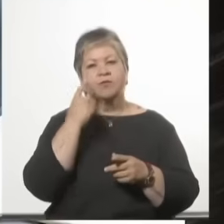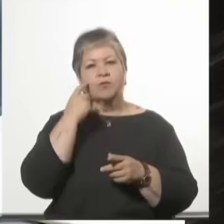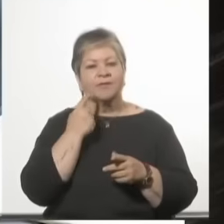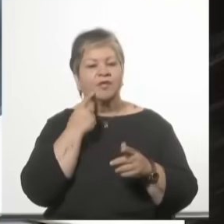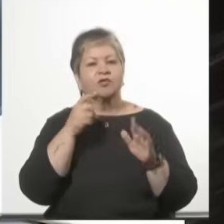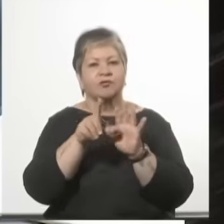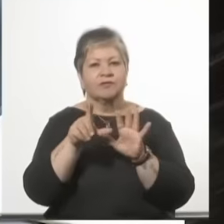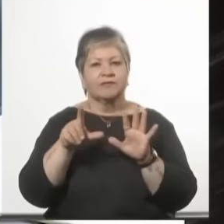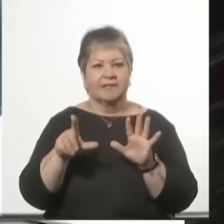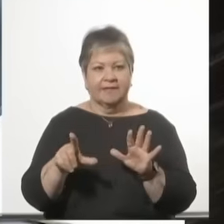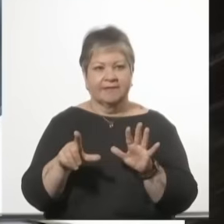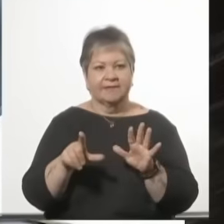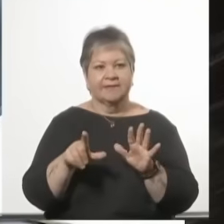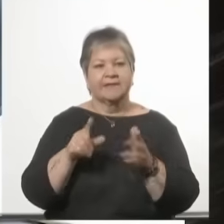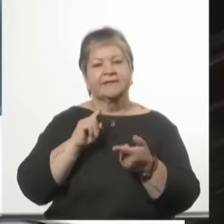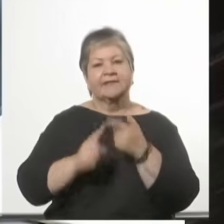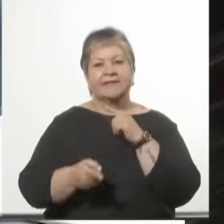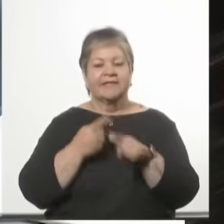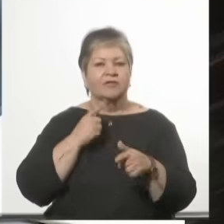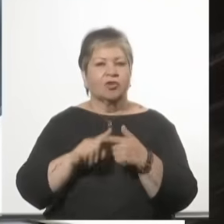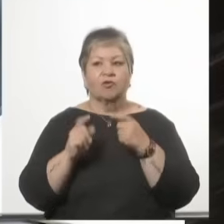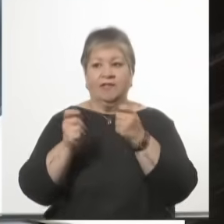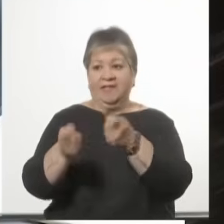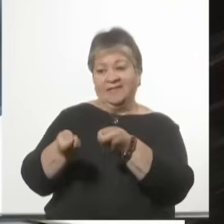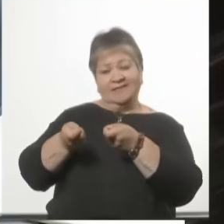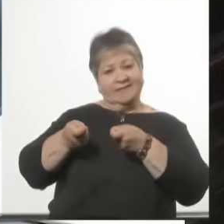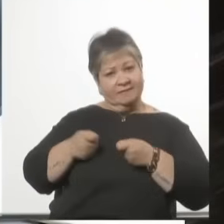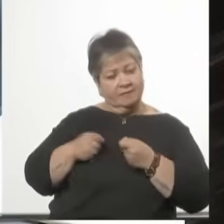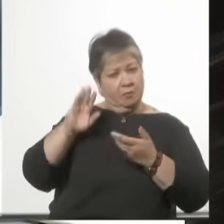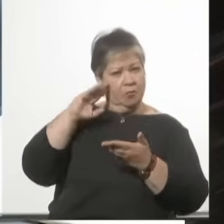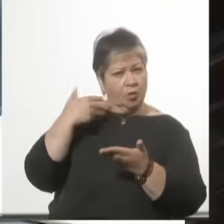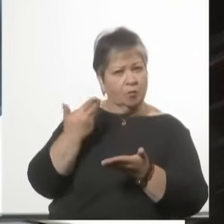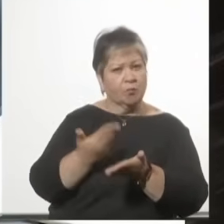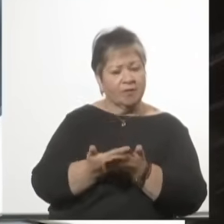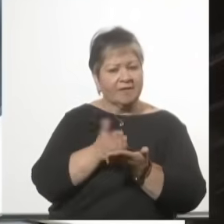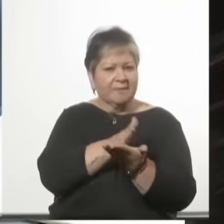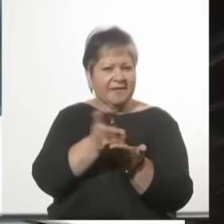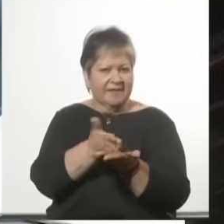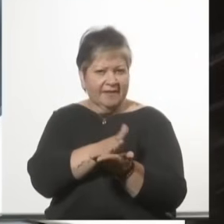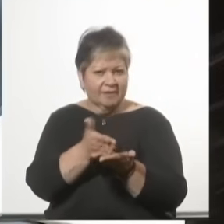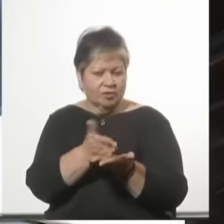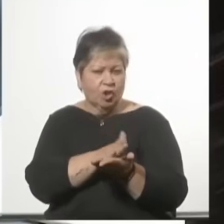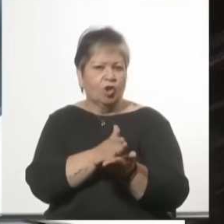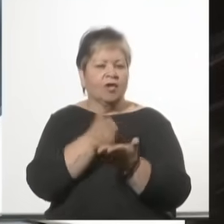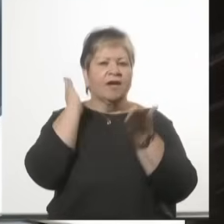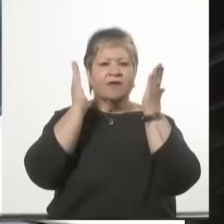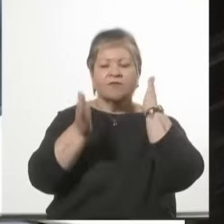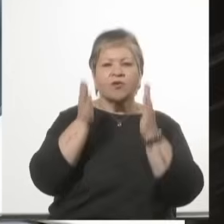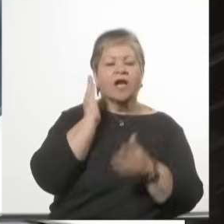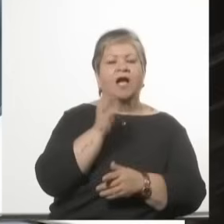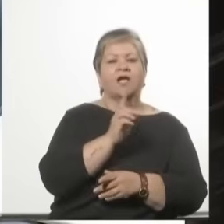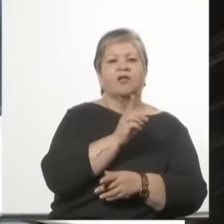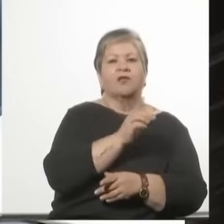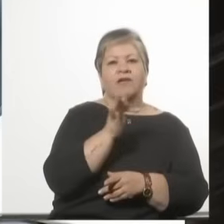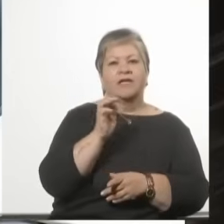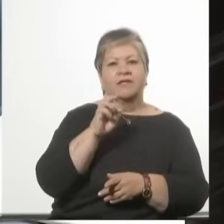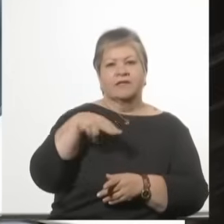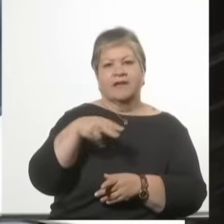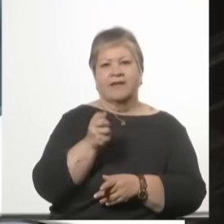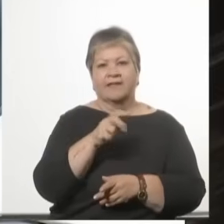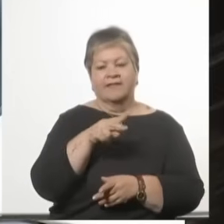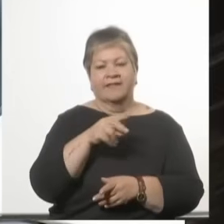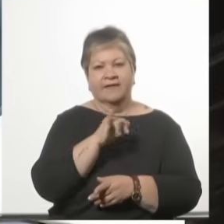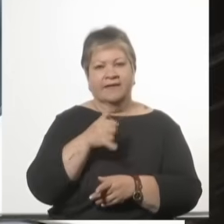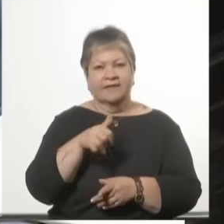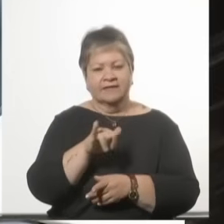número 7, que refiere a si recibimos propuesta de mediación a través del doctor Gonzalo Fernández, cuándo